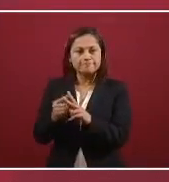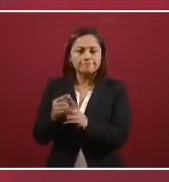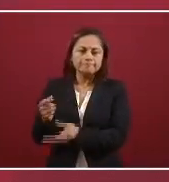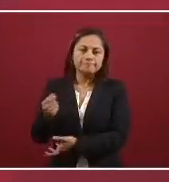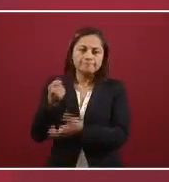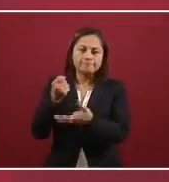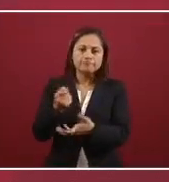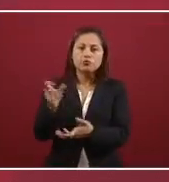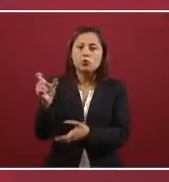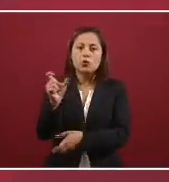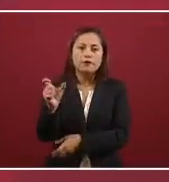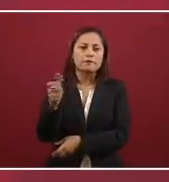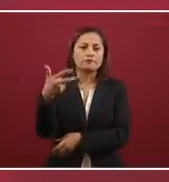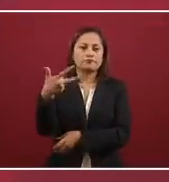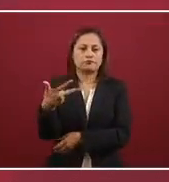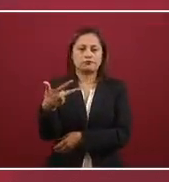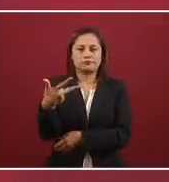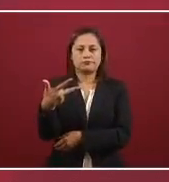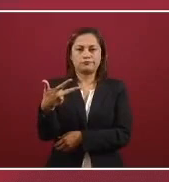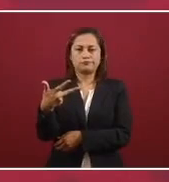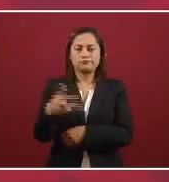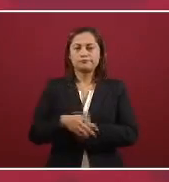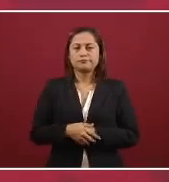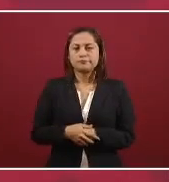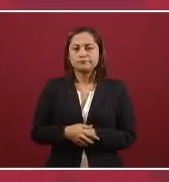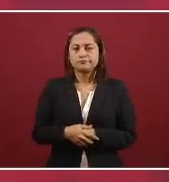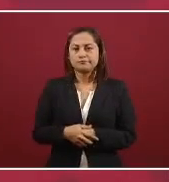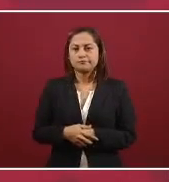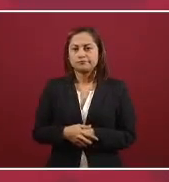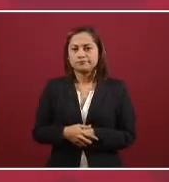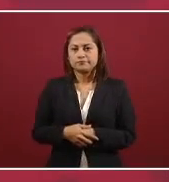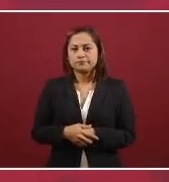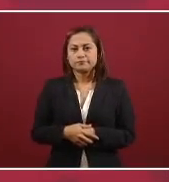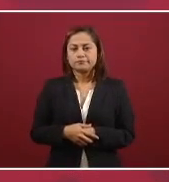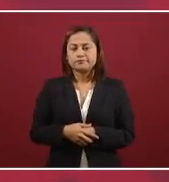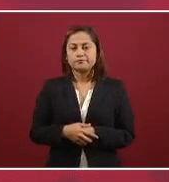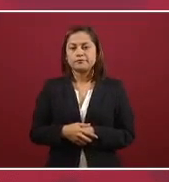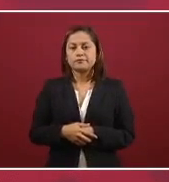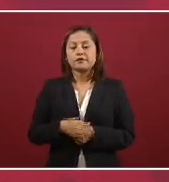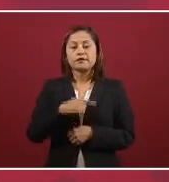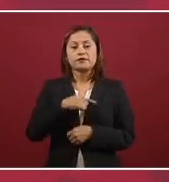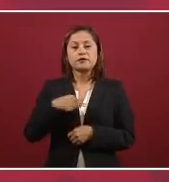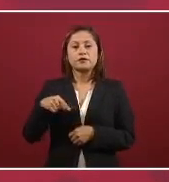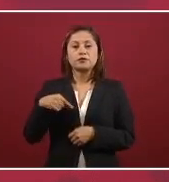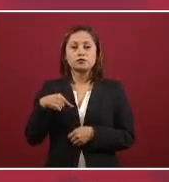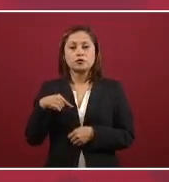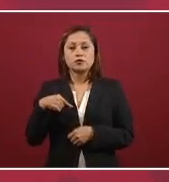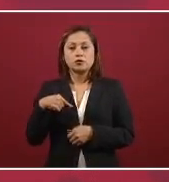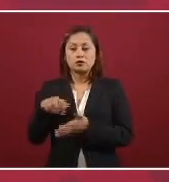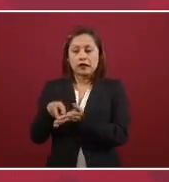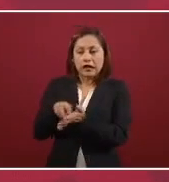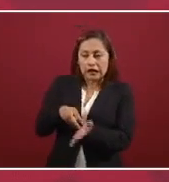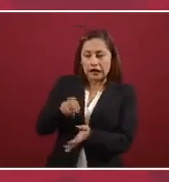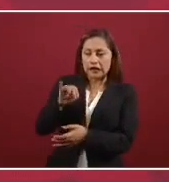No podemos nosotros hacer ajuste al presupuesto del INE.